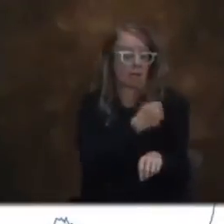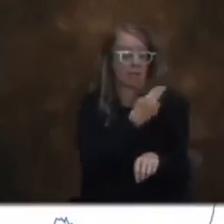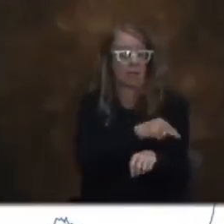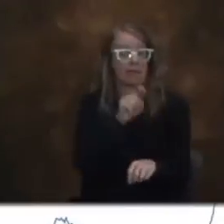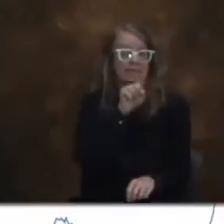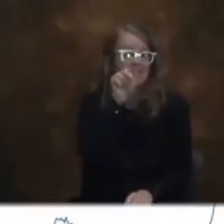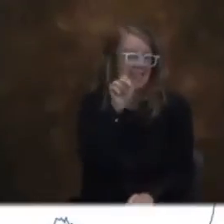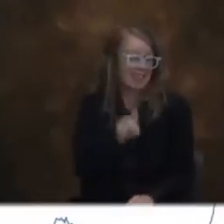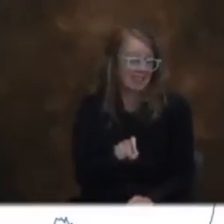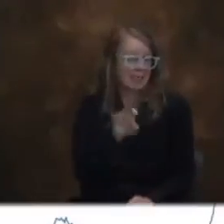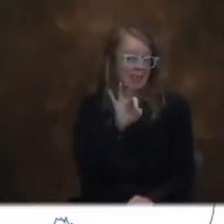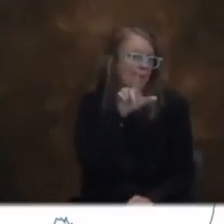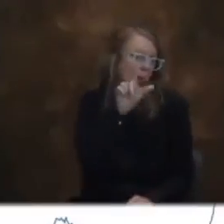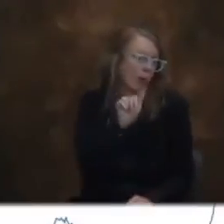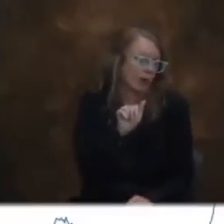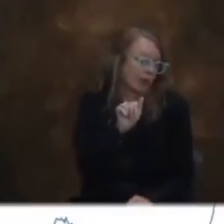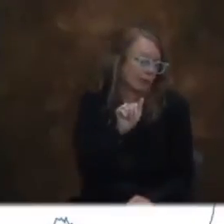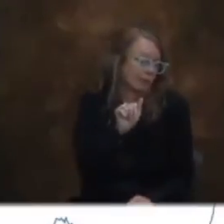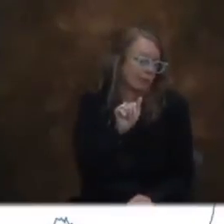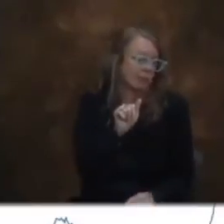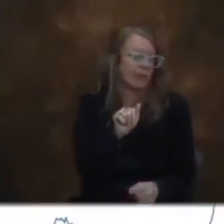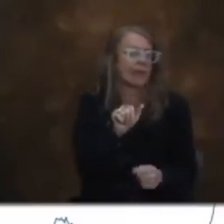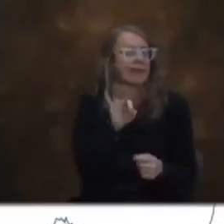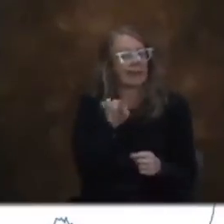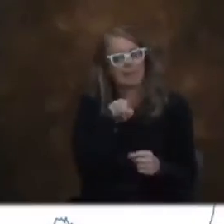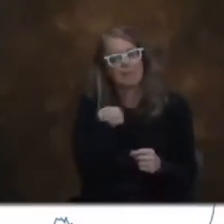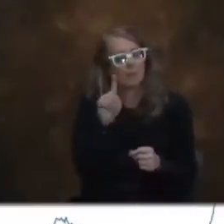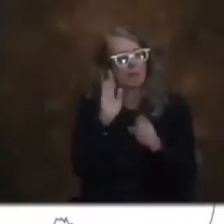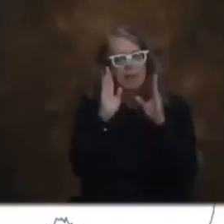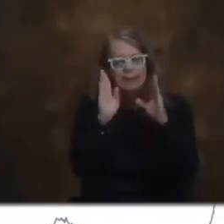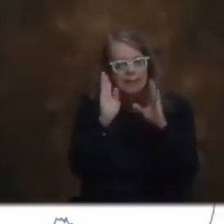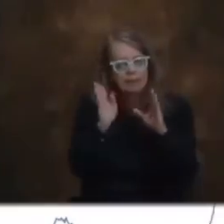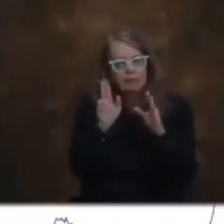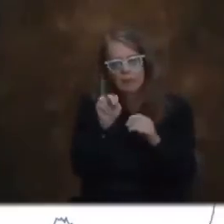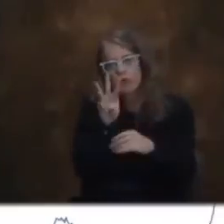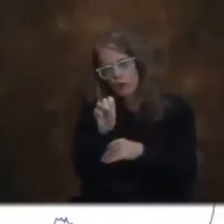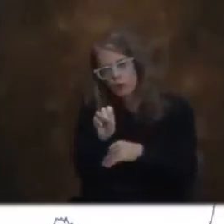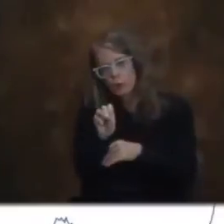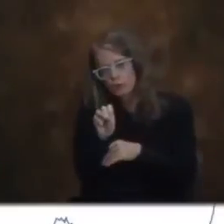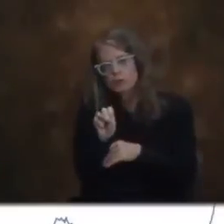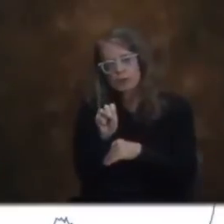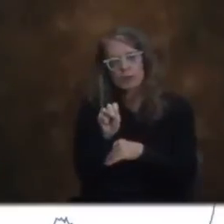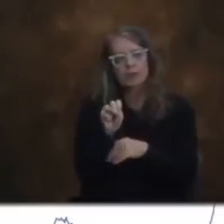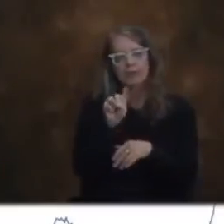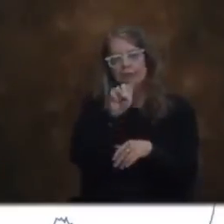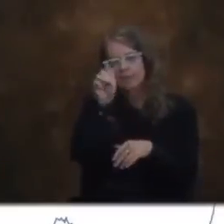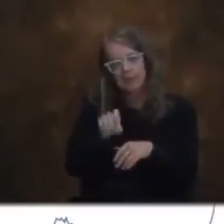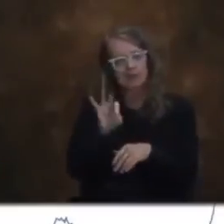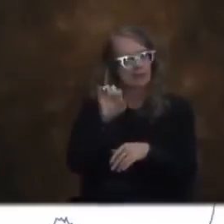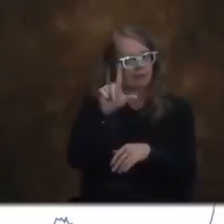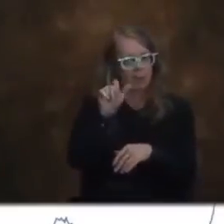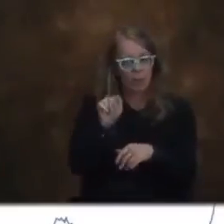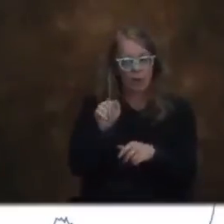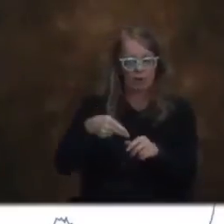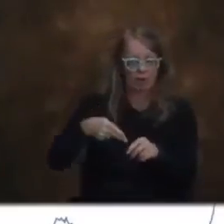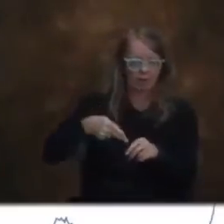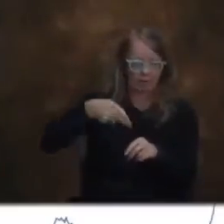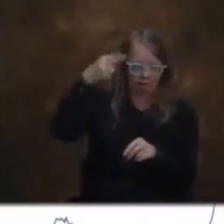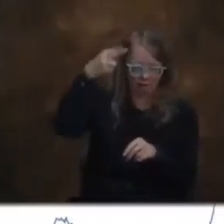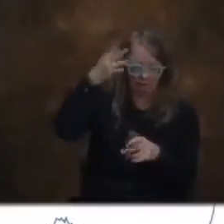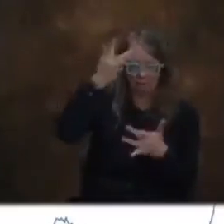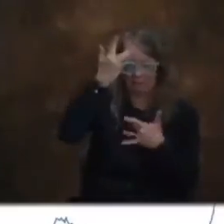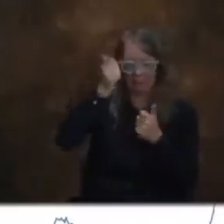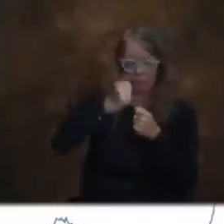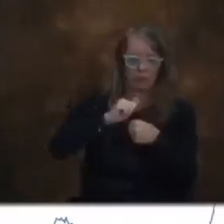y los que han seguido eso muy de cerca es donde el la pandemia ha sido más fuerte con la en los